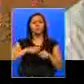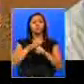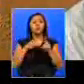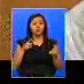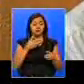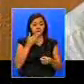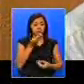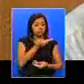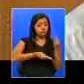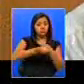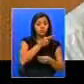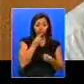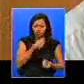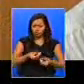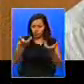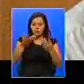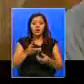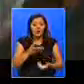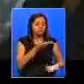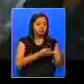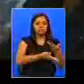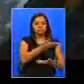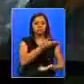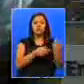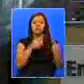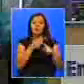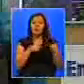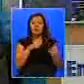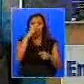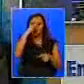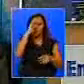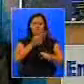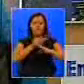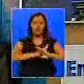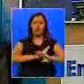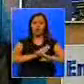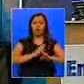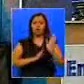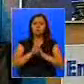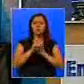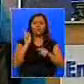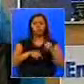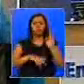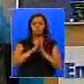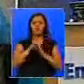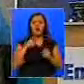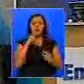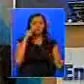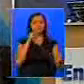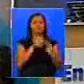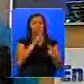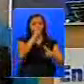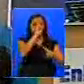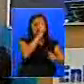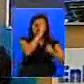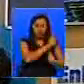es víctima por tantas décadas, yo pienso que es digna de reconocimiento. Y aquí quiero